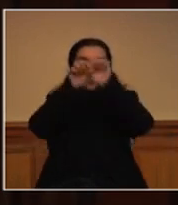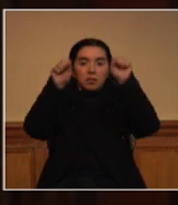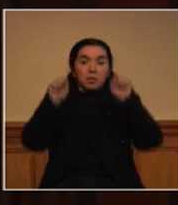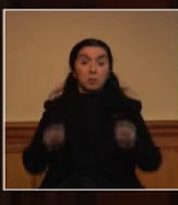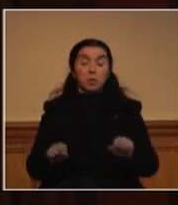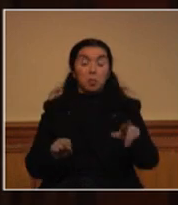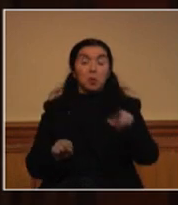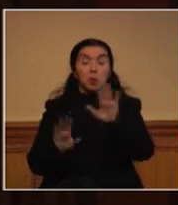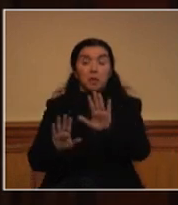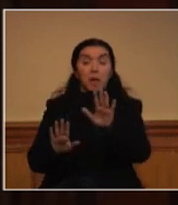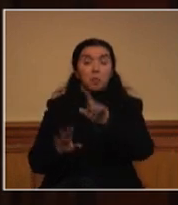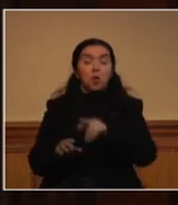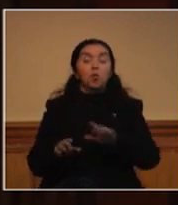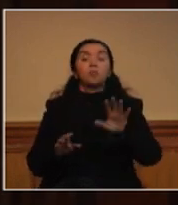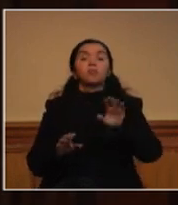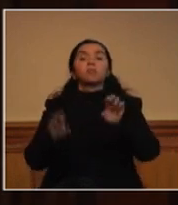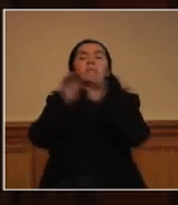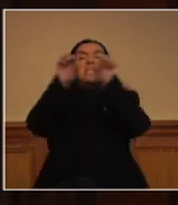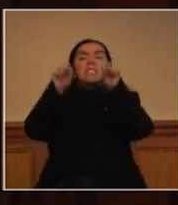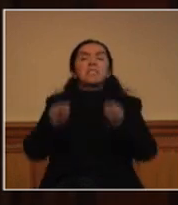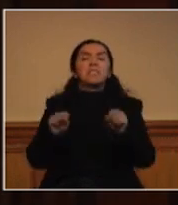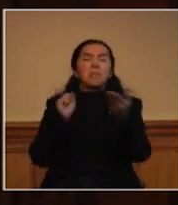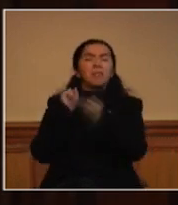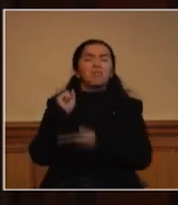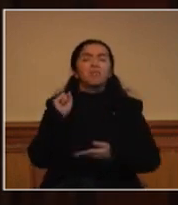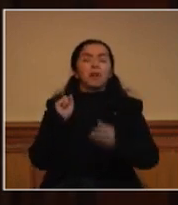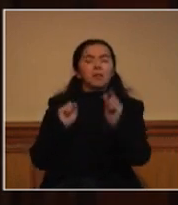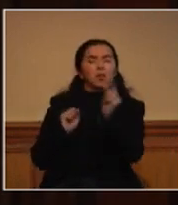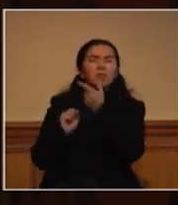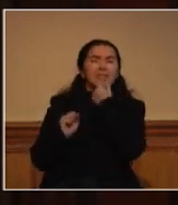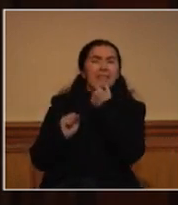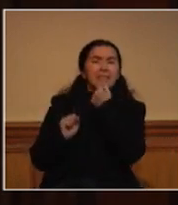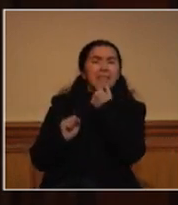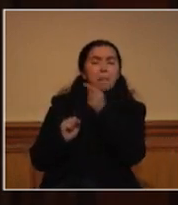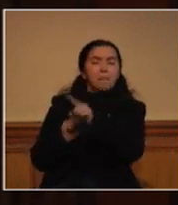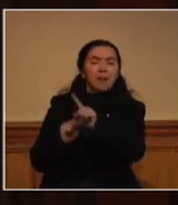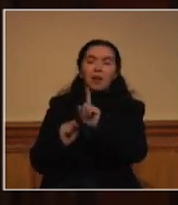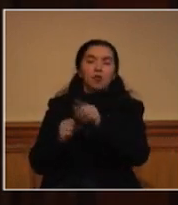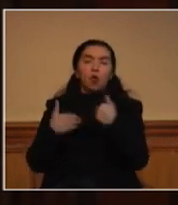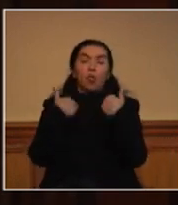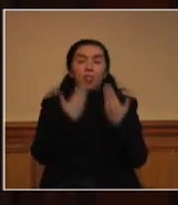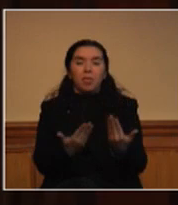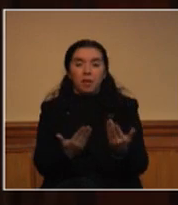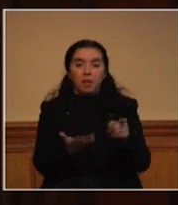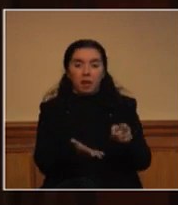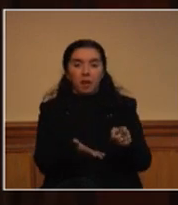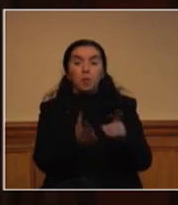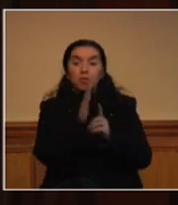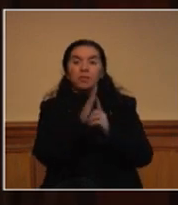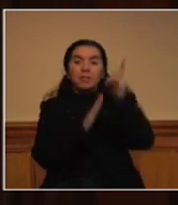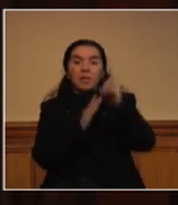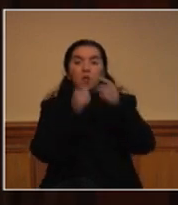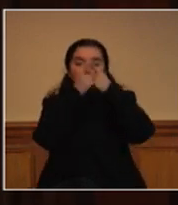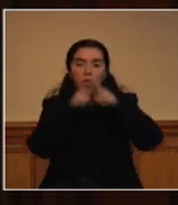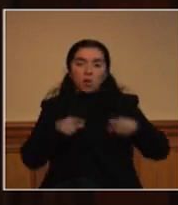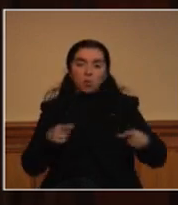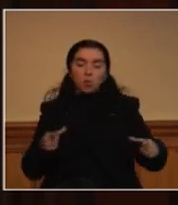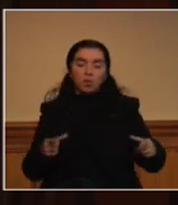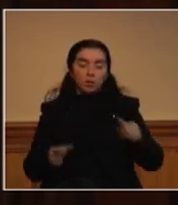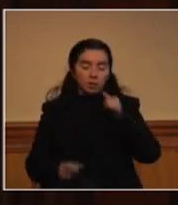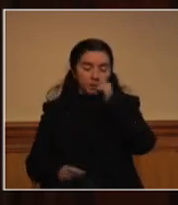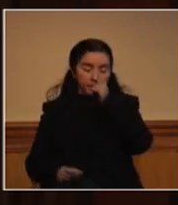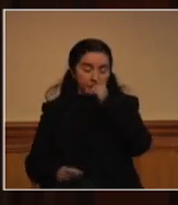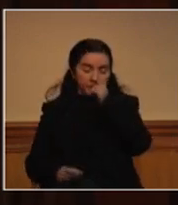nos quedamos con sistemas de comunicación muy básicos, no facilitamos todo lo que sería el desarrollo lingüístico